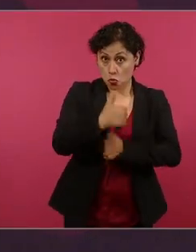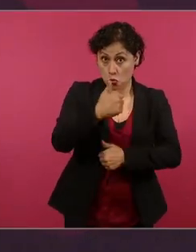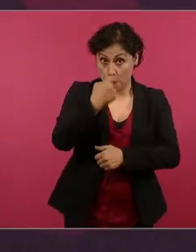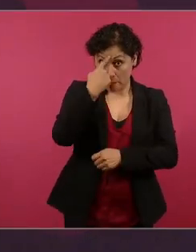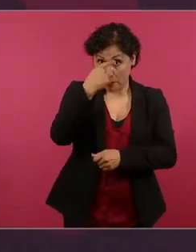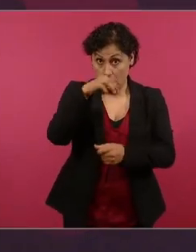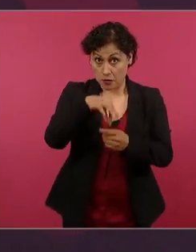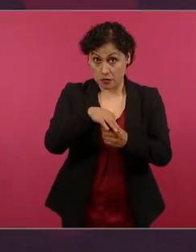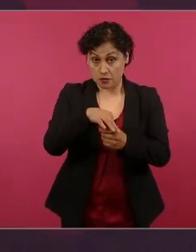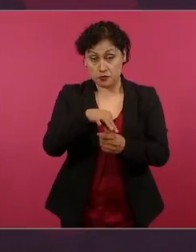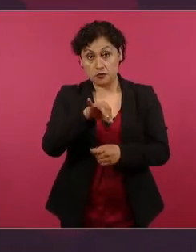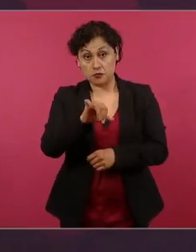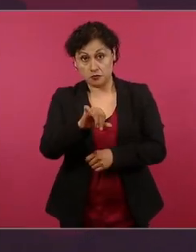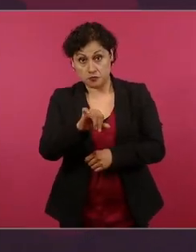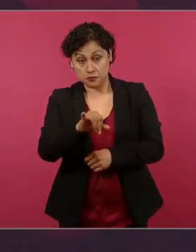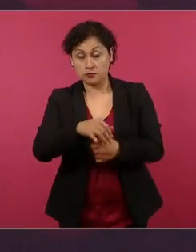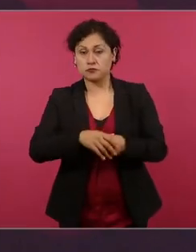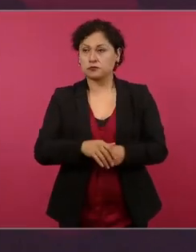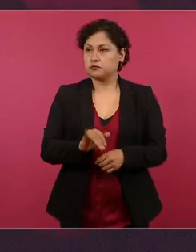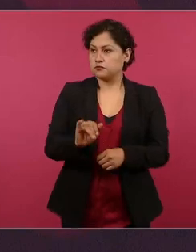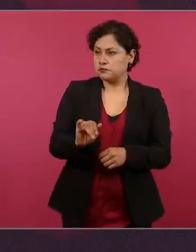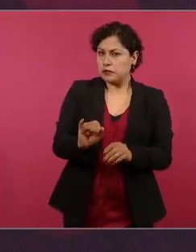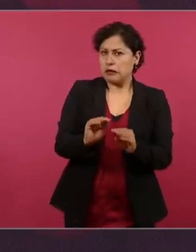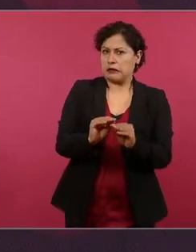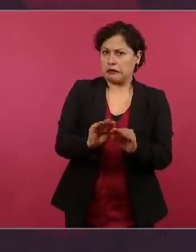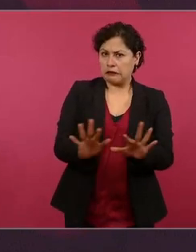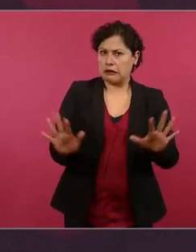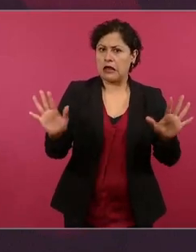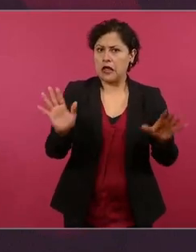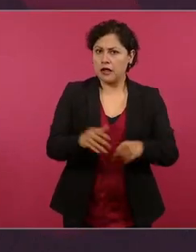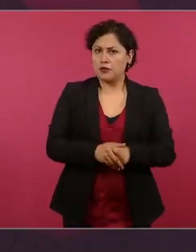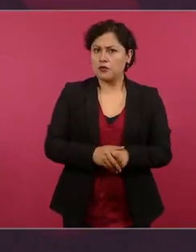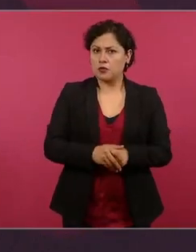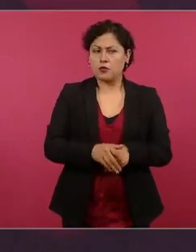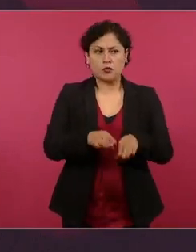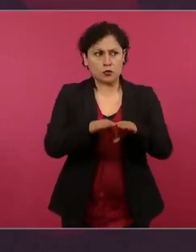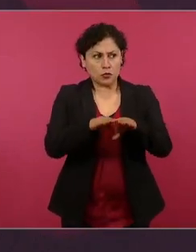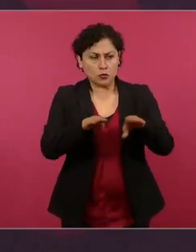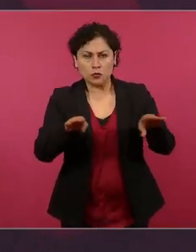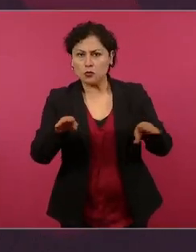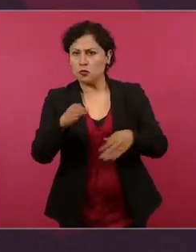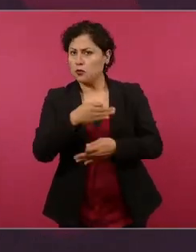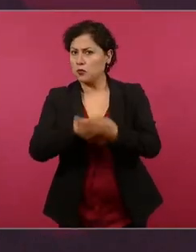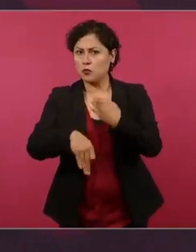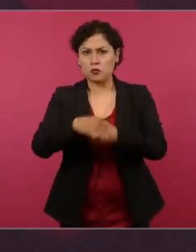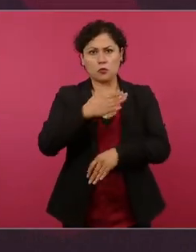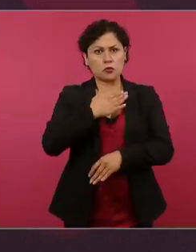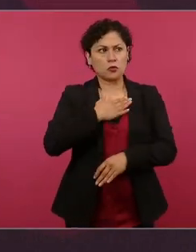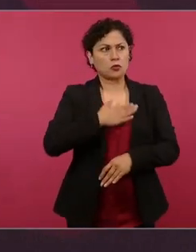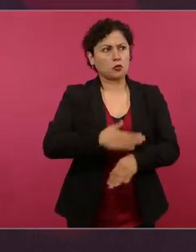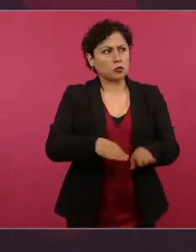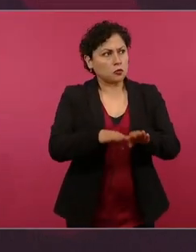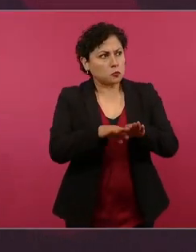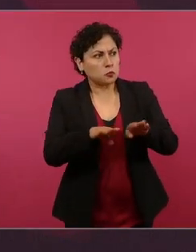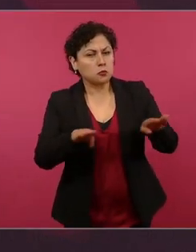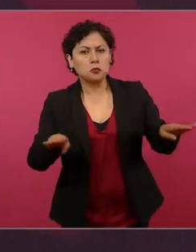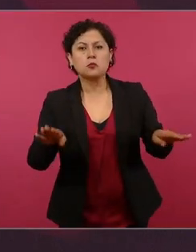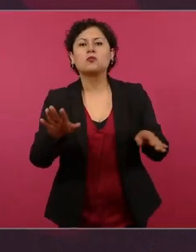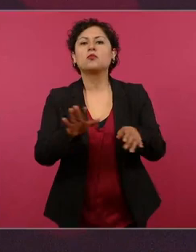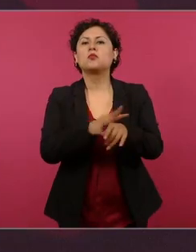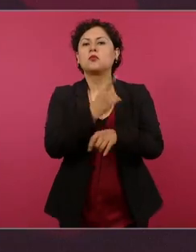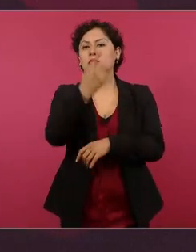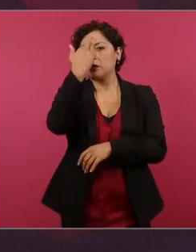piso disparejo, pues es porque los que se sentían los dueños de